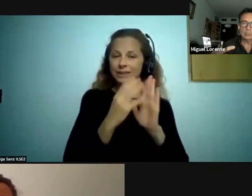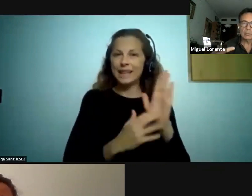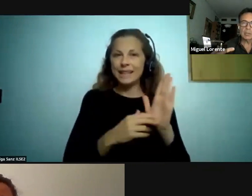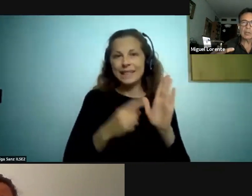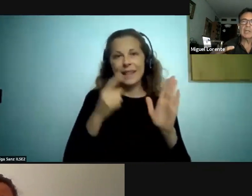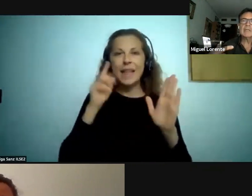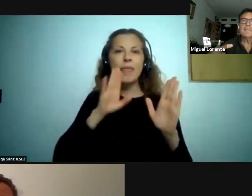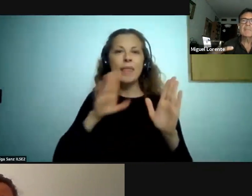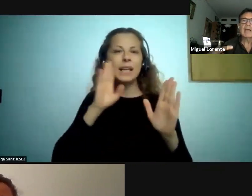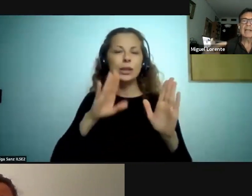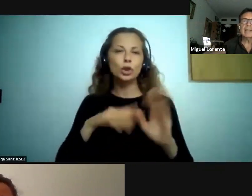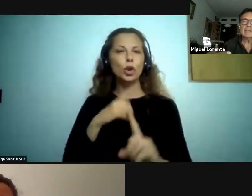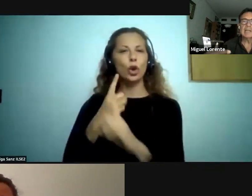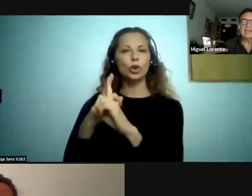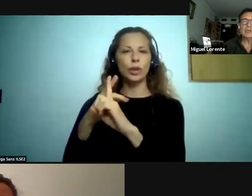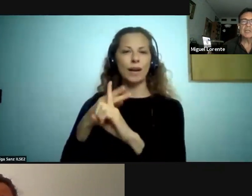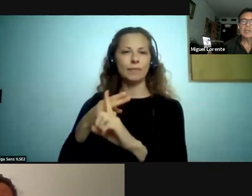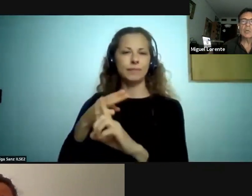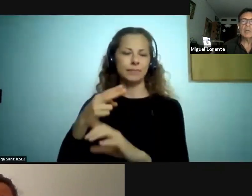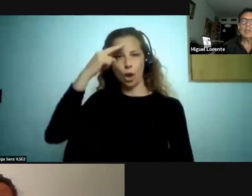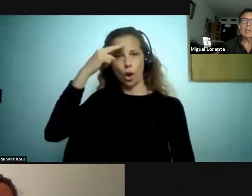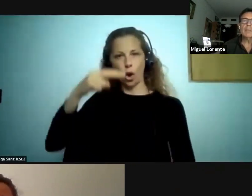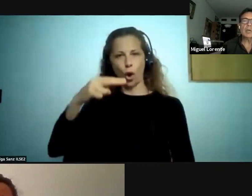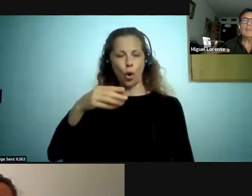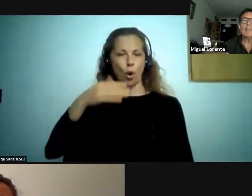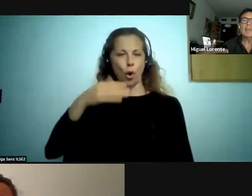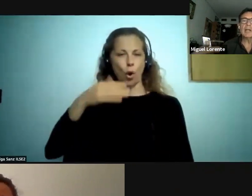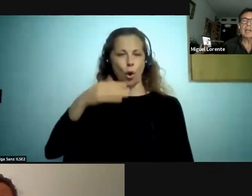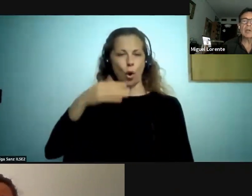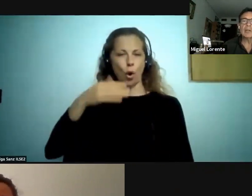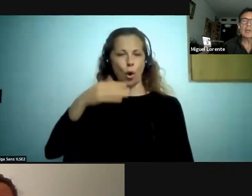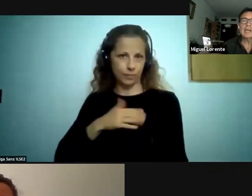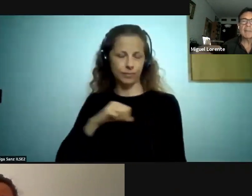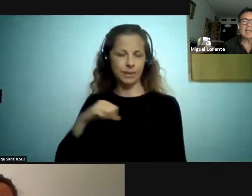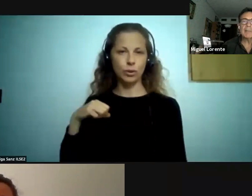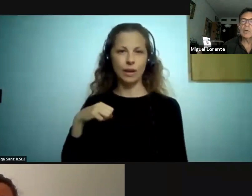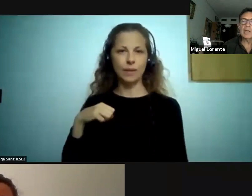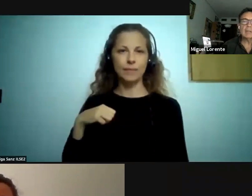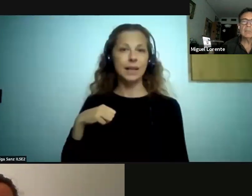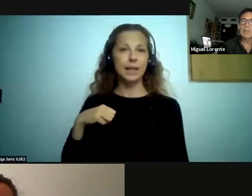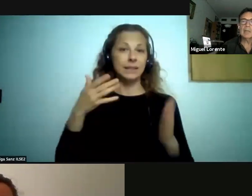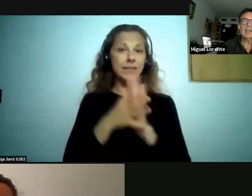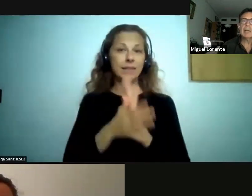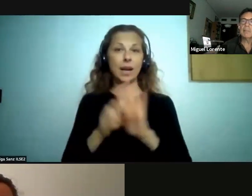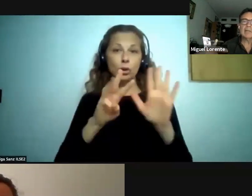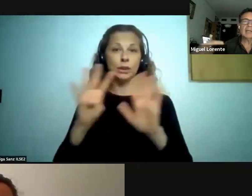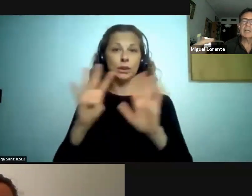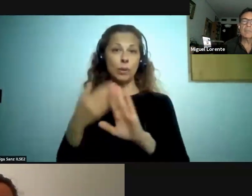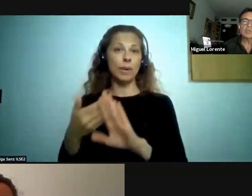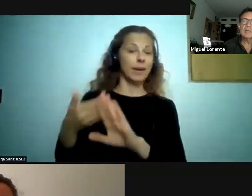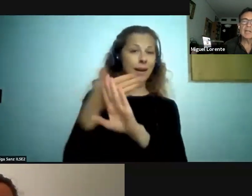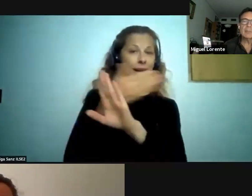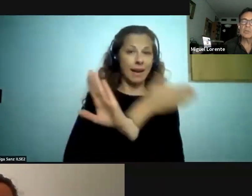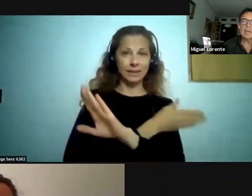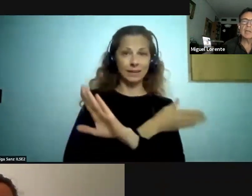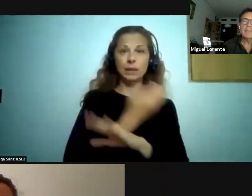contra el honor, ¿no? Entonces, antes del año 89, por ejemplo, la violación intramatrimonial era prácticamente imposible de